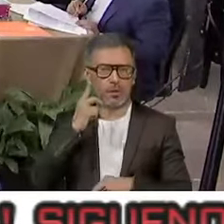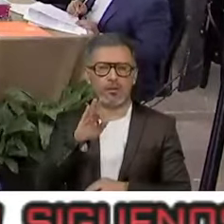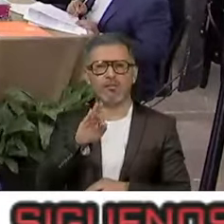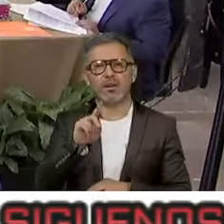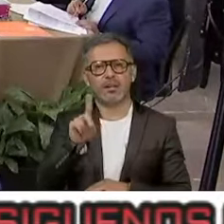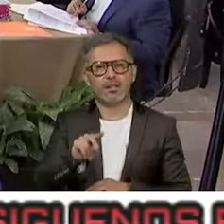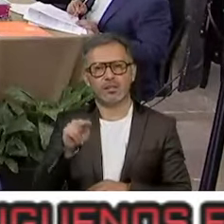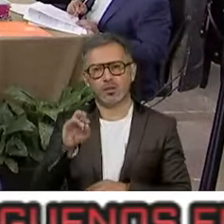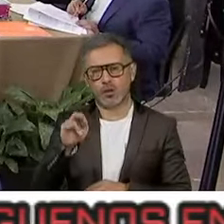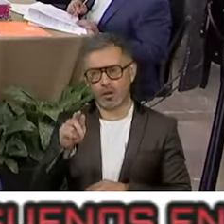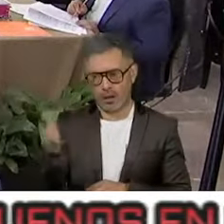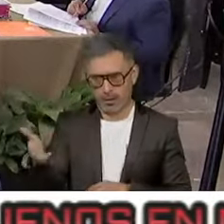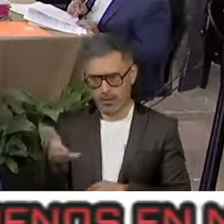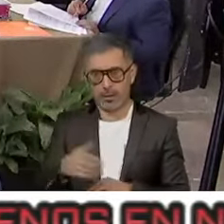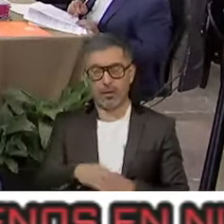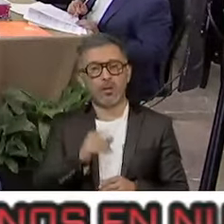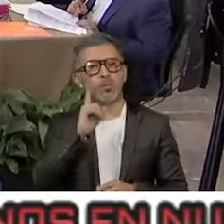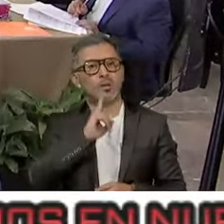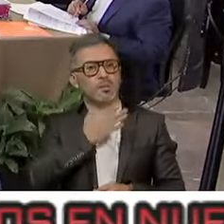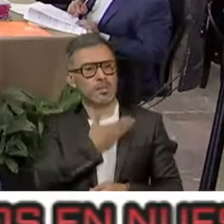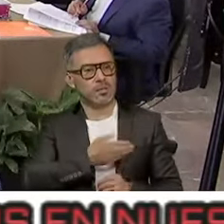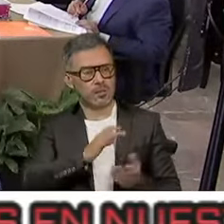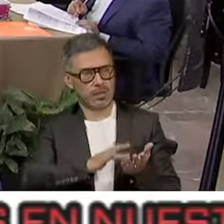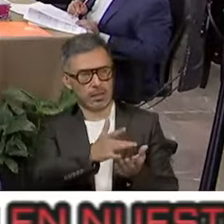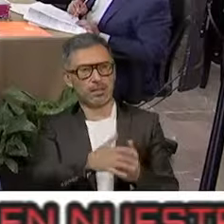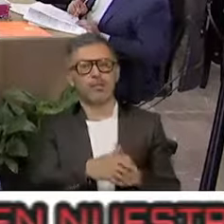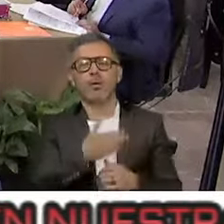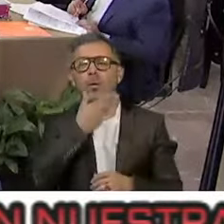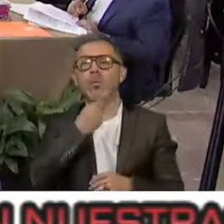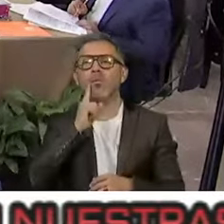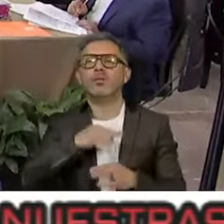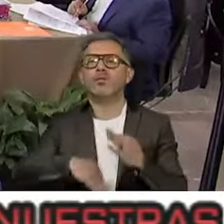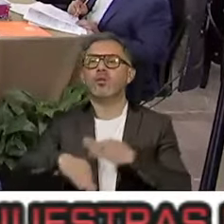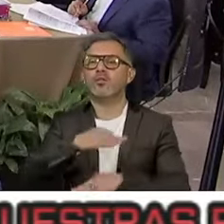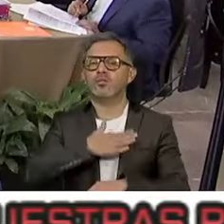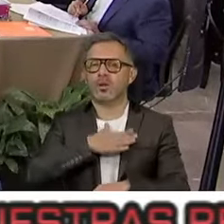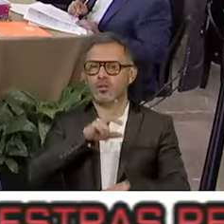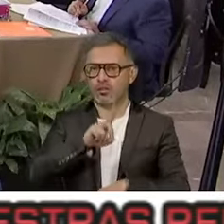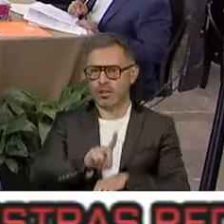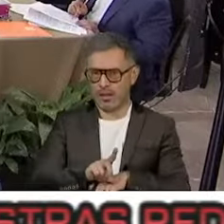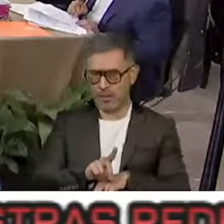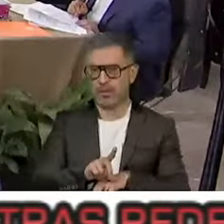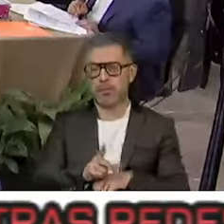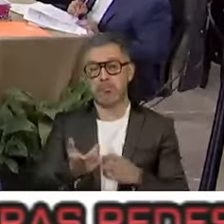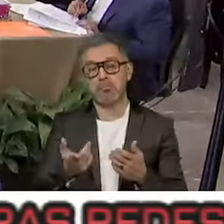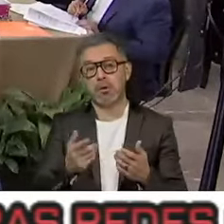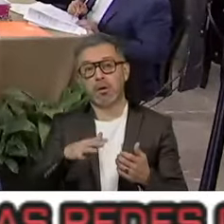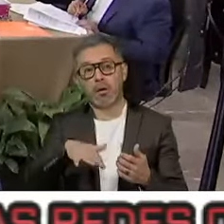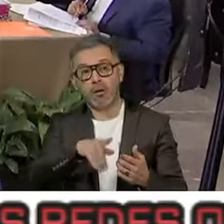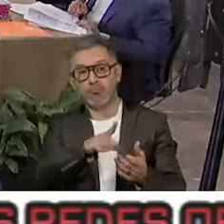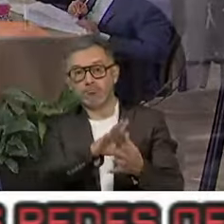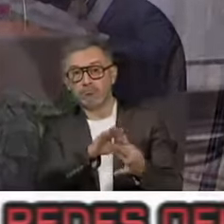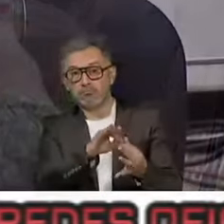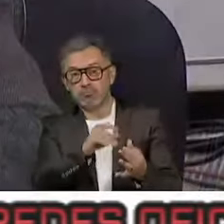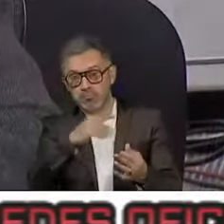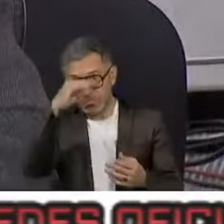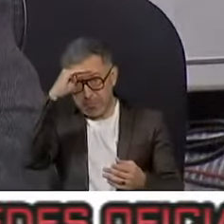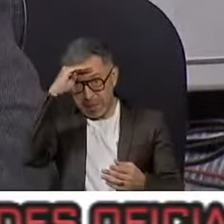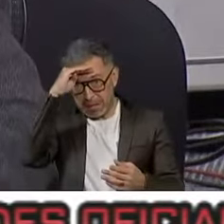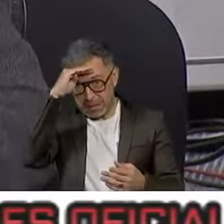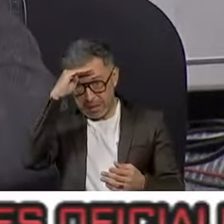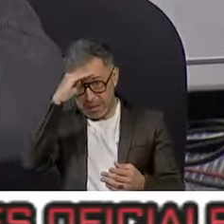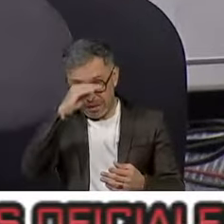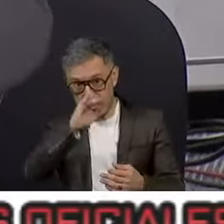Muchas gracias, consejera presidente. Muy buenos días a todas y todos. Pues se dice fácil, 10 años de la